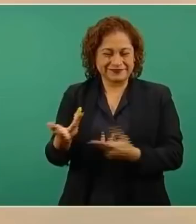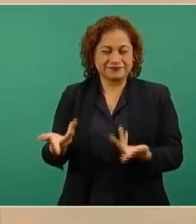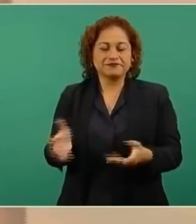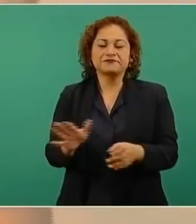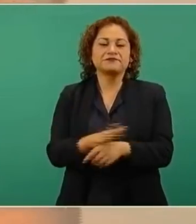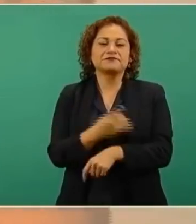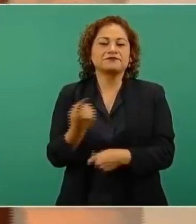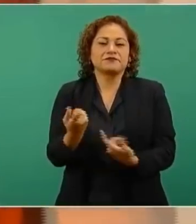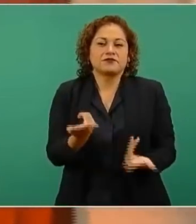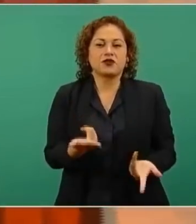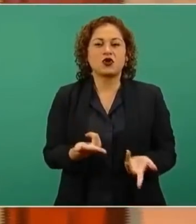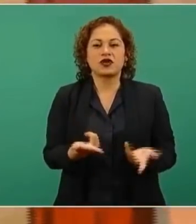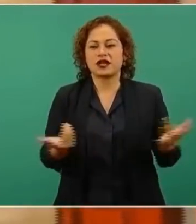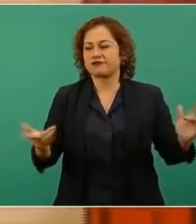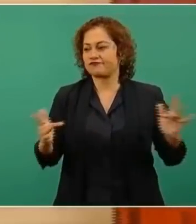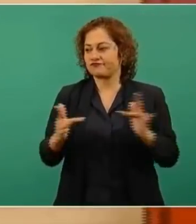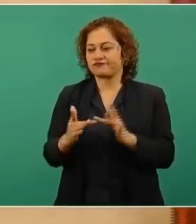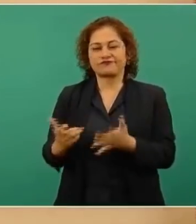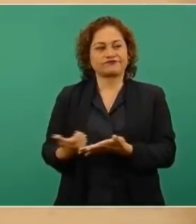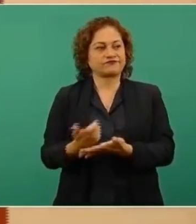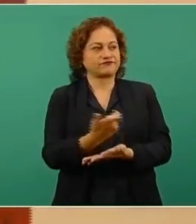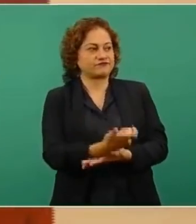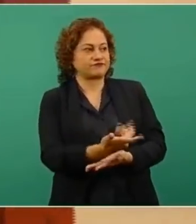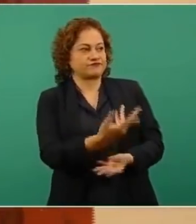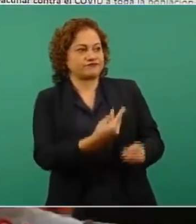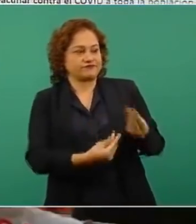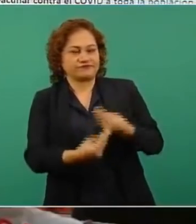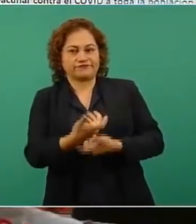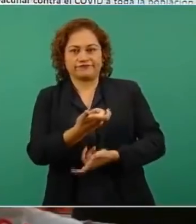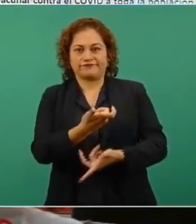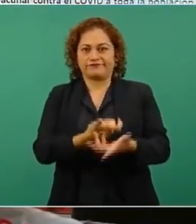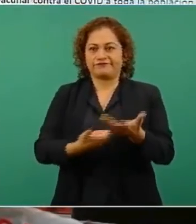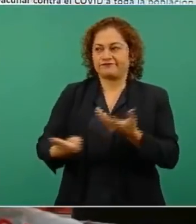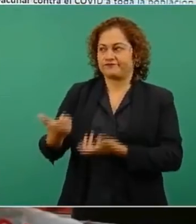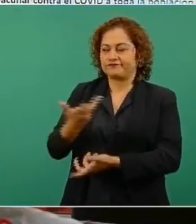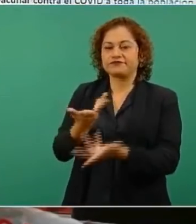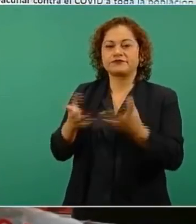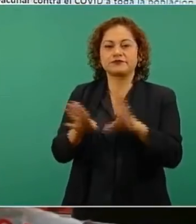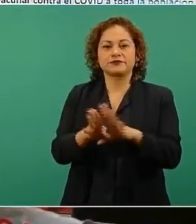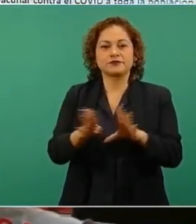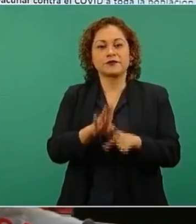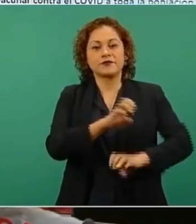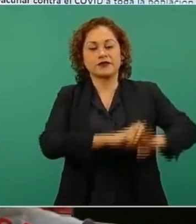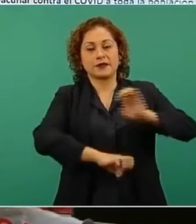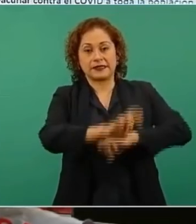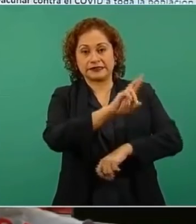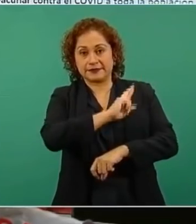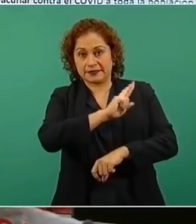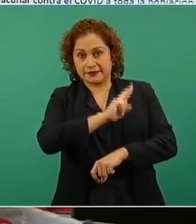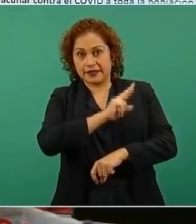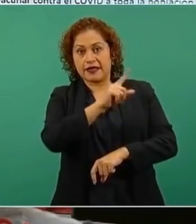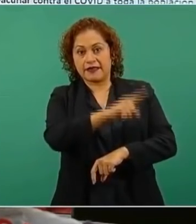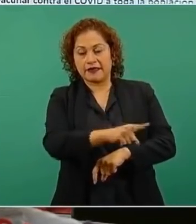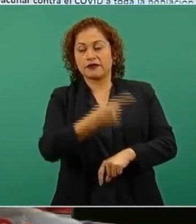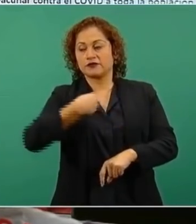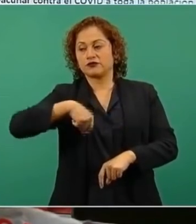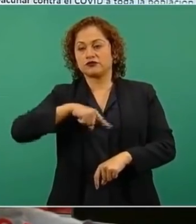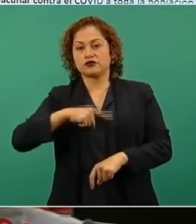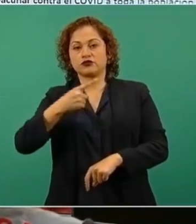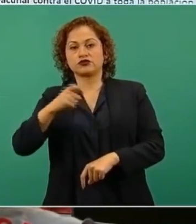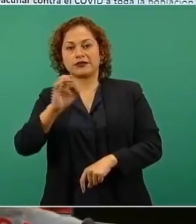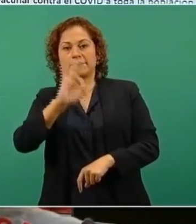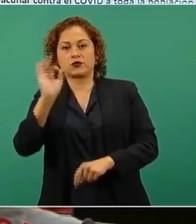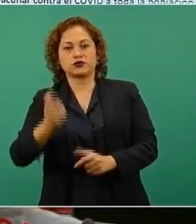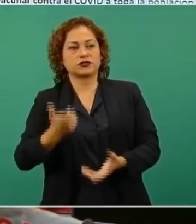no nos despachan, no? Y nosotros pagamos la disponibilidad de la central a estos productores independientes o privados, las pagamos al 100%, pero